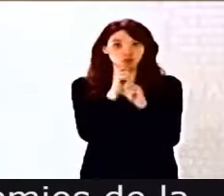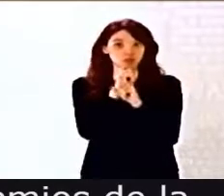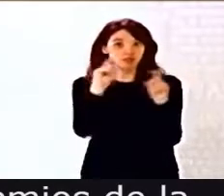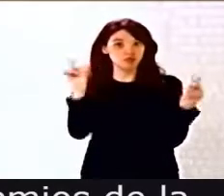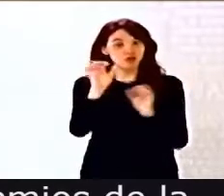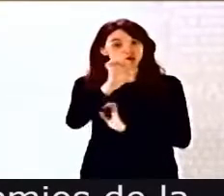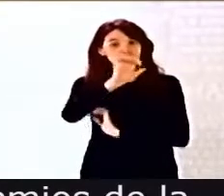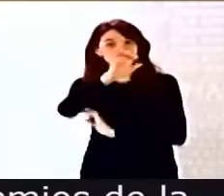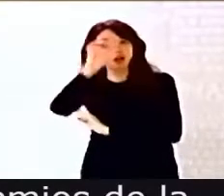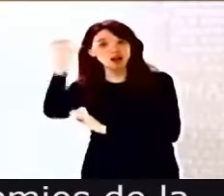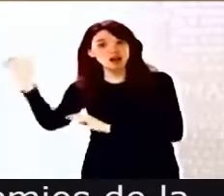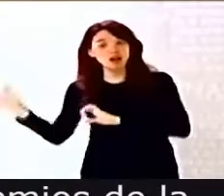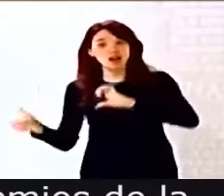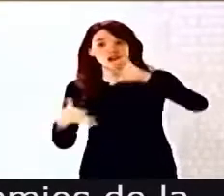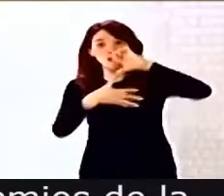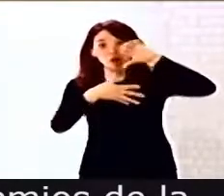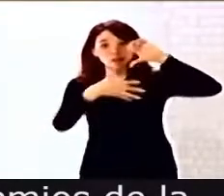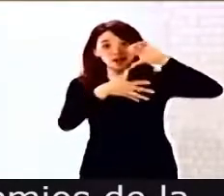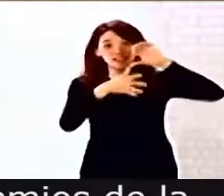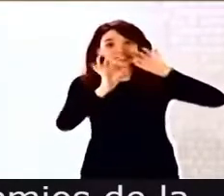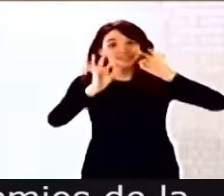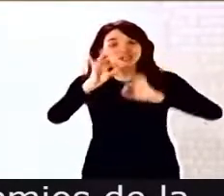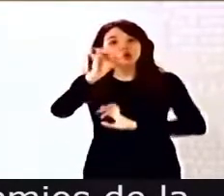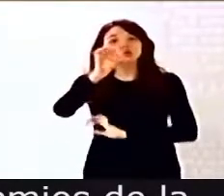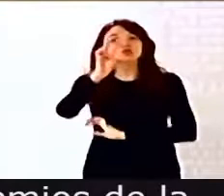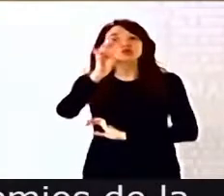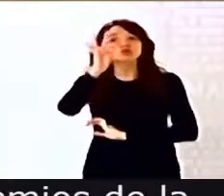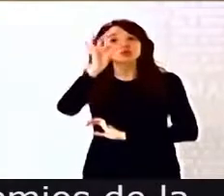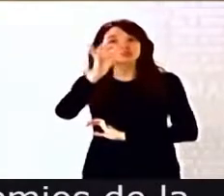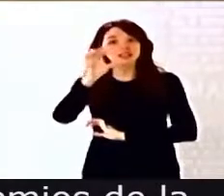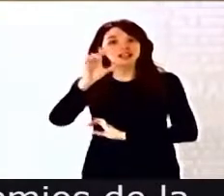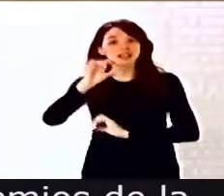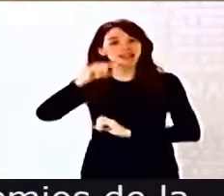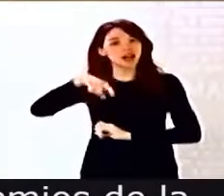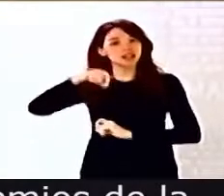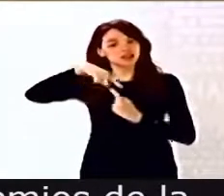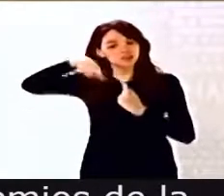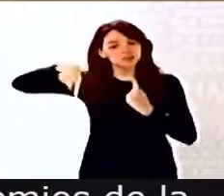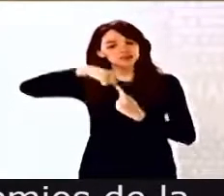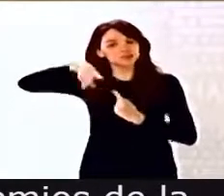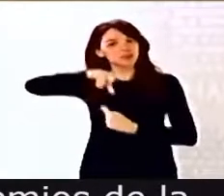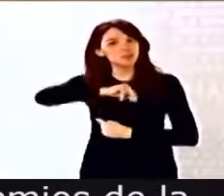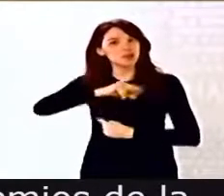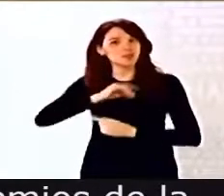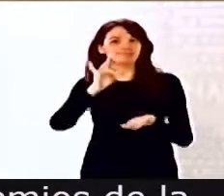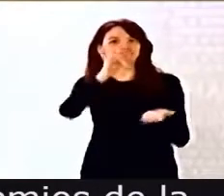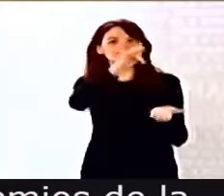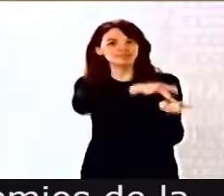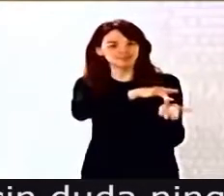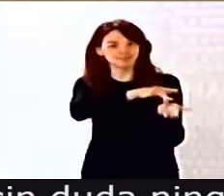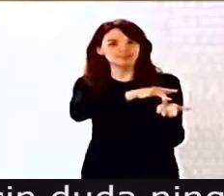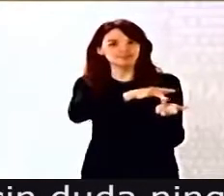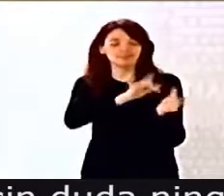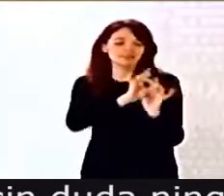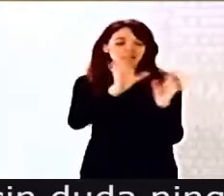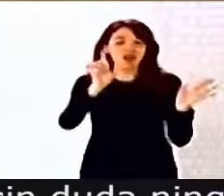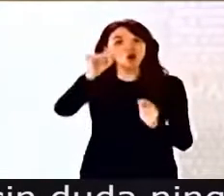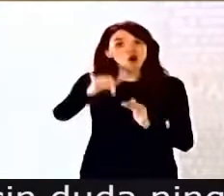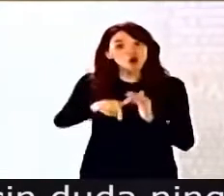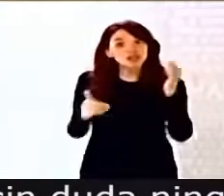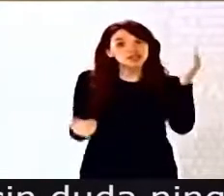Europea e Iberoamericana de Yuste, que sin duda ninguna en el día de hoy